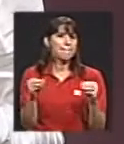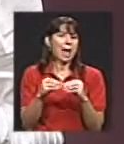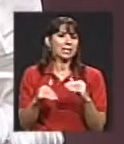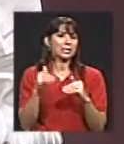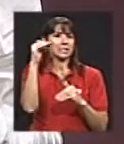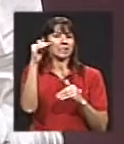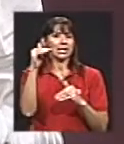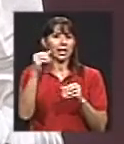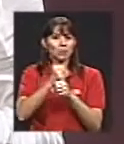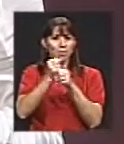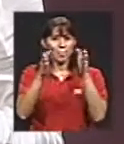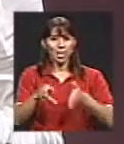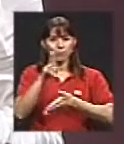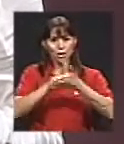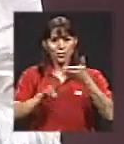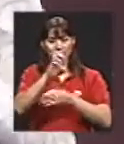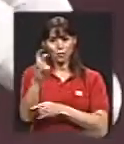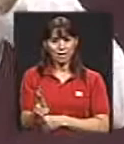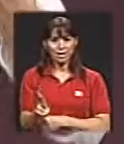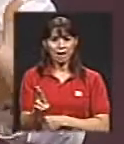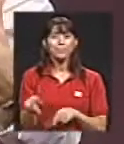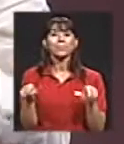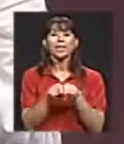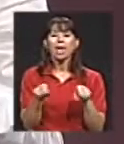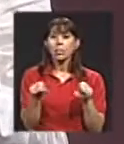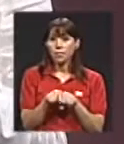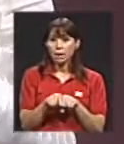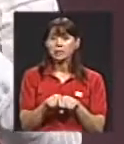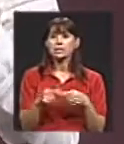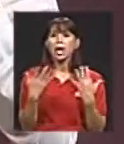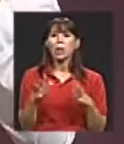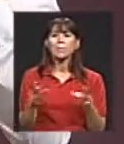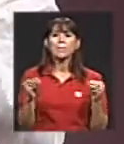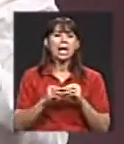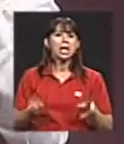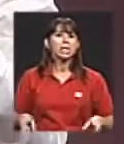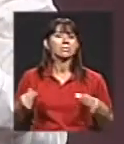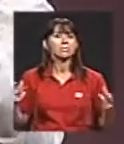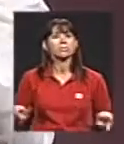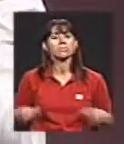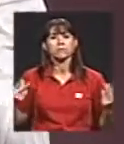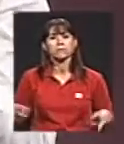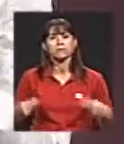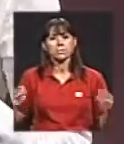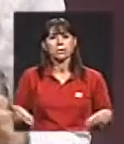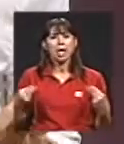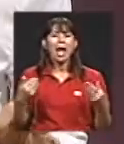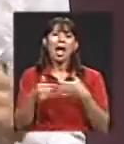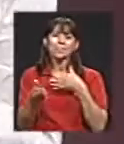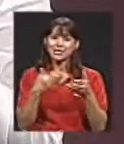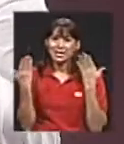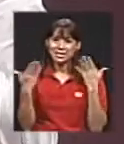y además este hay un aumento desmesurado de gastos pese que ya teníamos números en